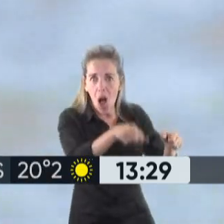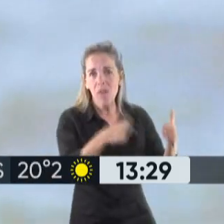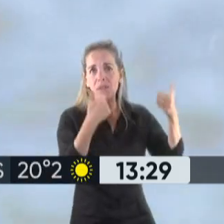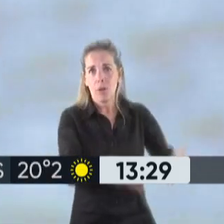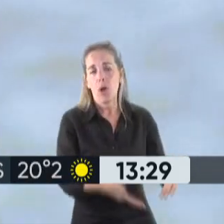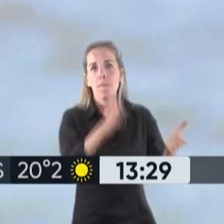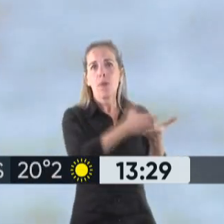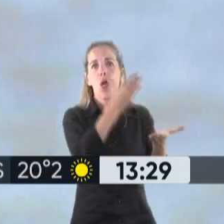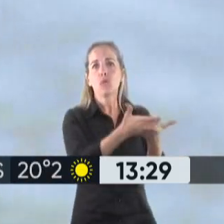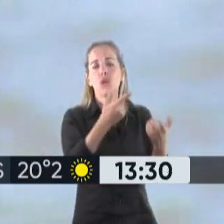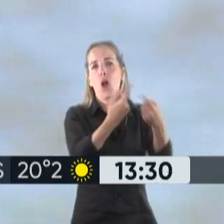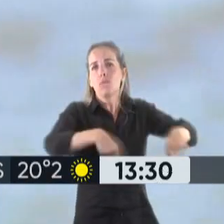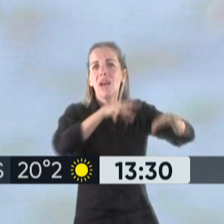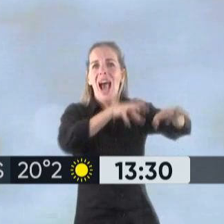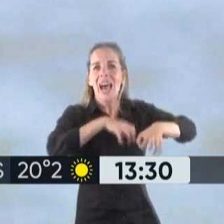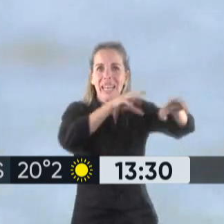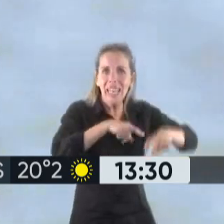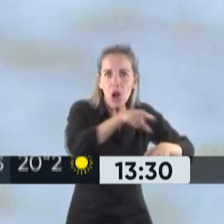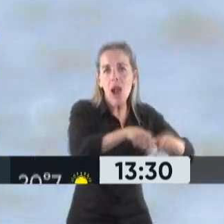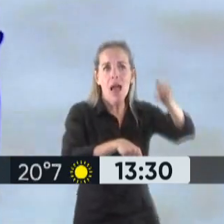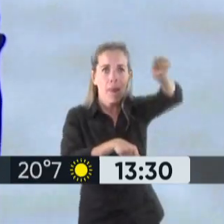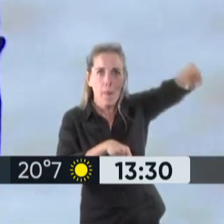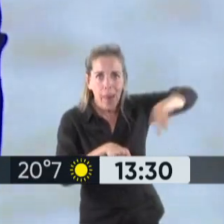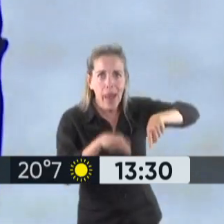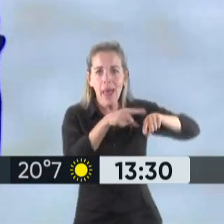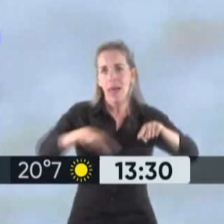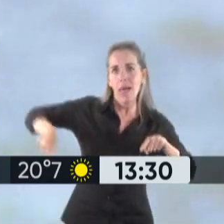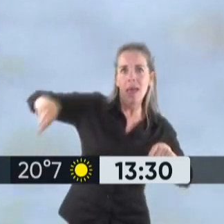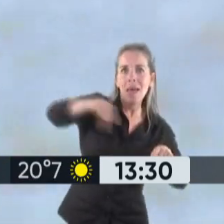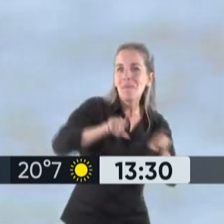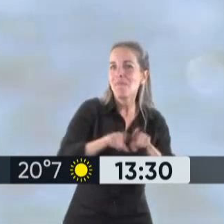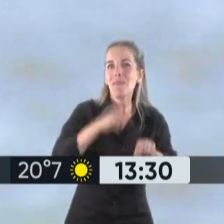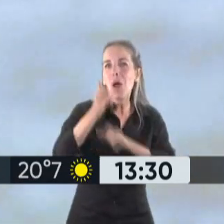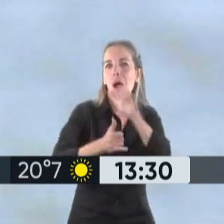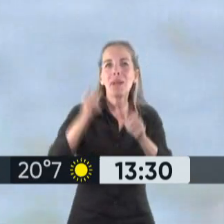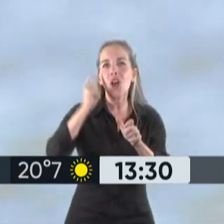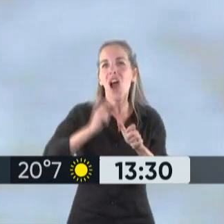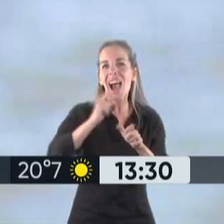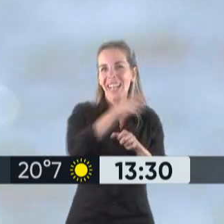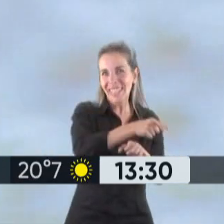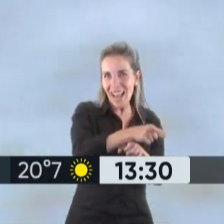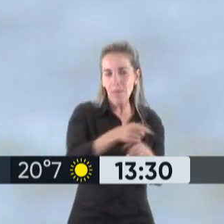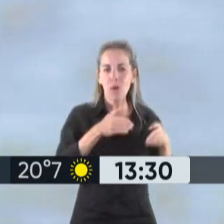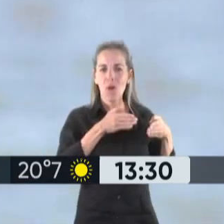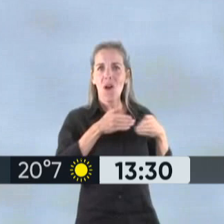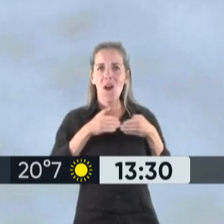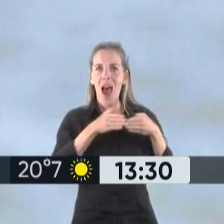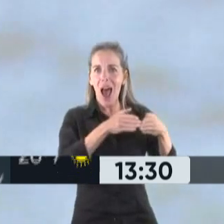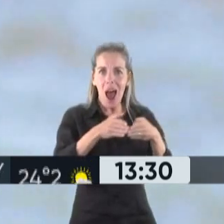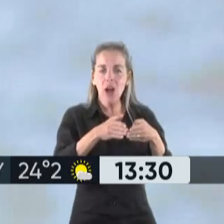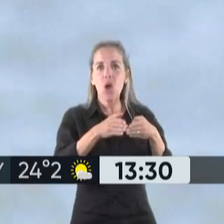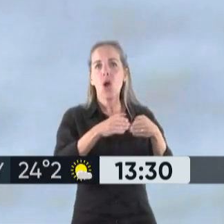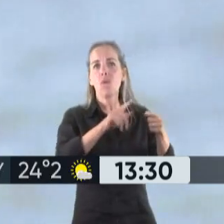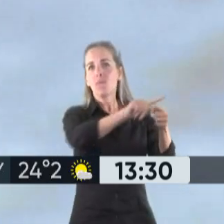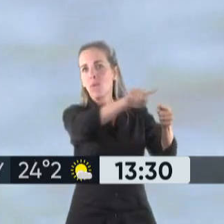Argentina produce. Sale por allí, da las vueltas que contó Axel para poder salir al Atlántico.